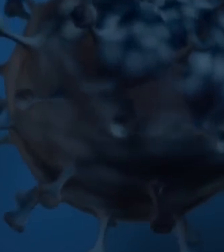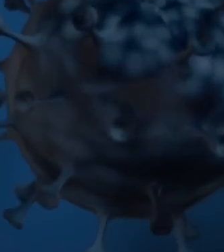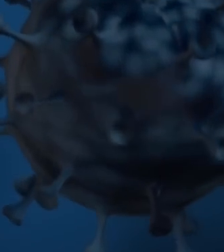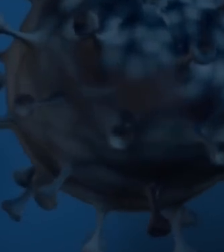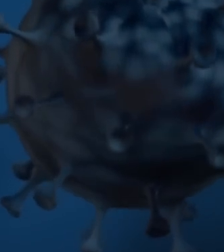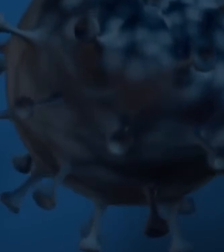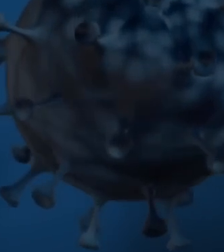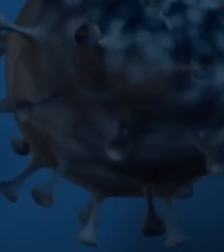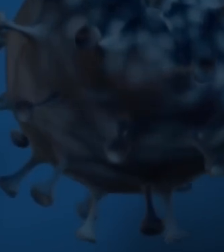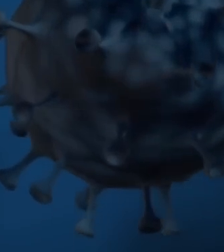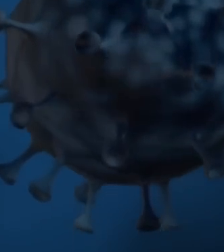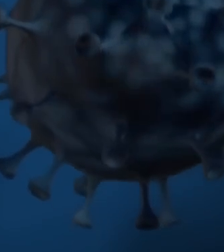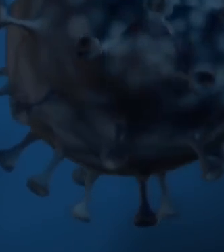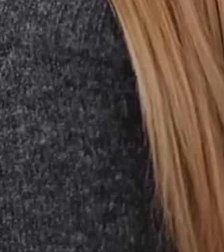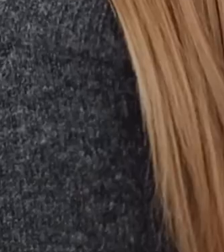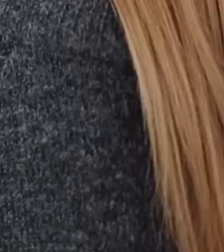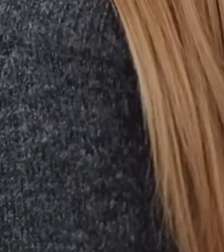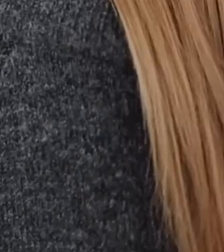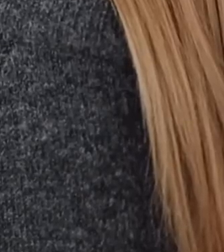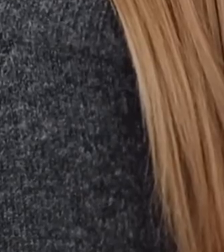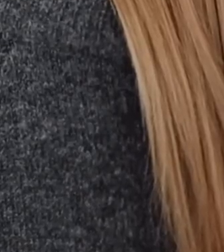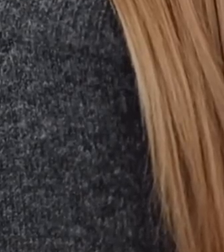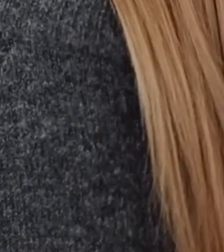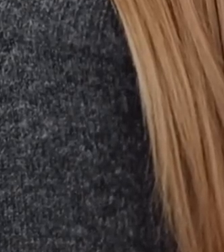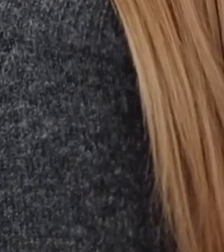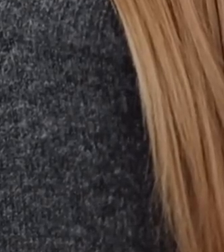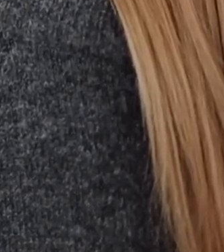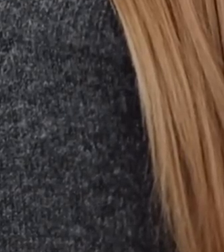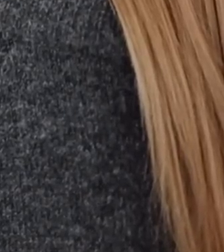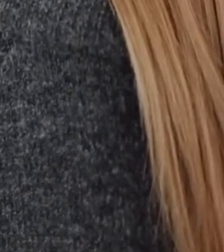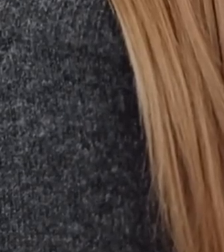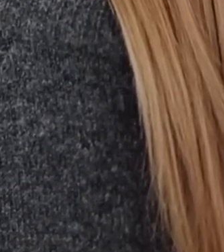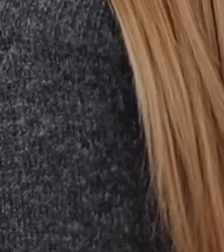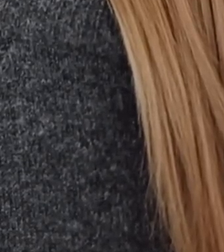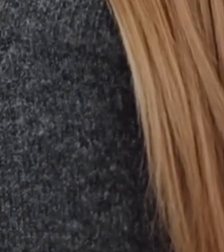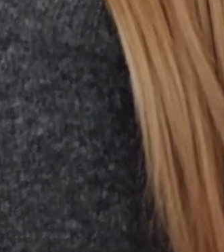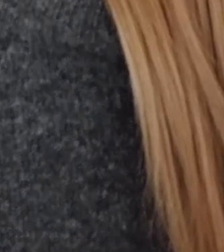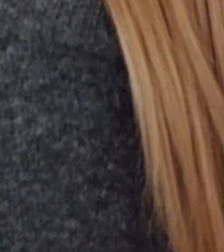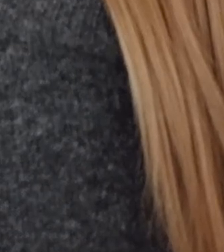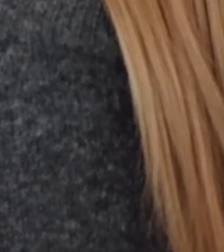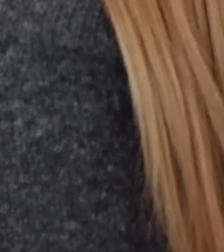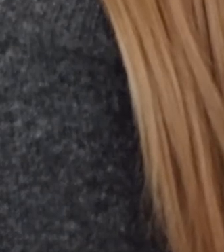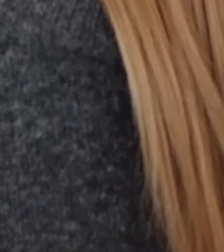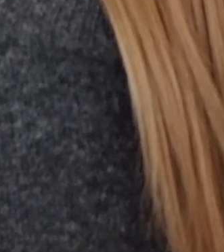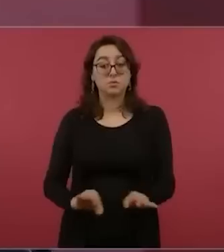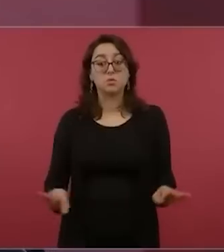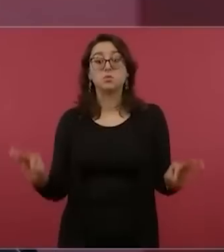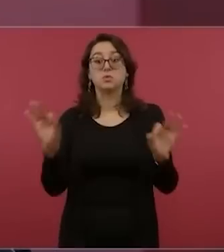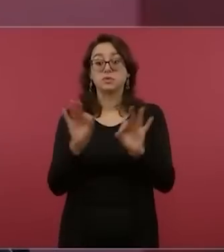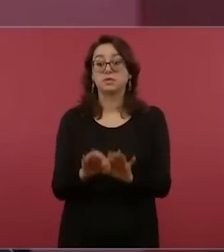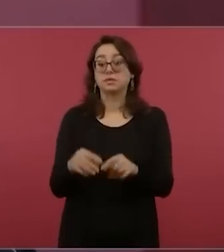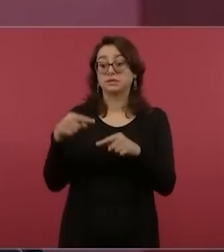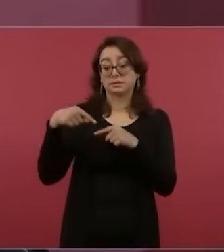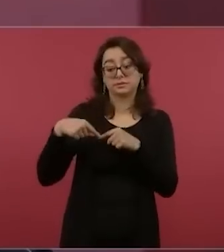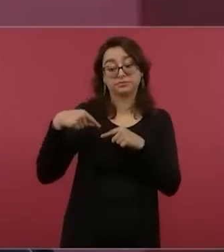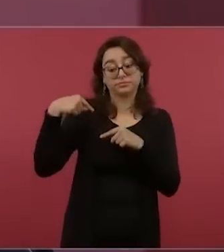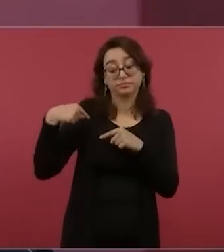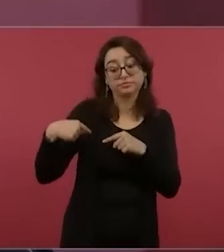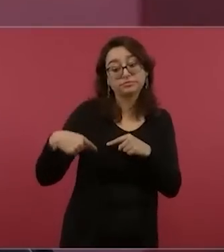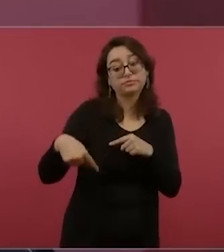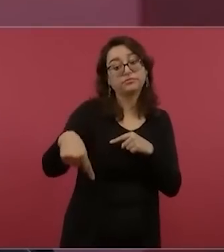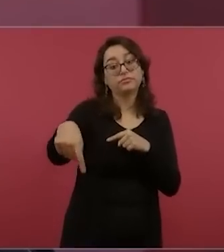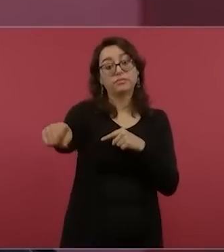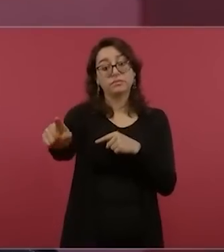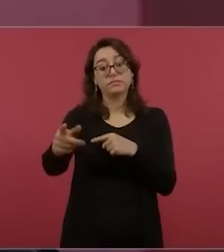un comportamiento regular de los virus. Además, dijo que se comenzará una jornada de vacunación en octubre. La predicción que hay